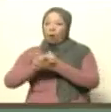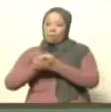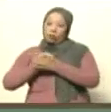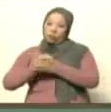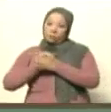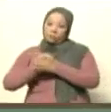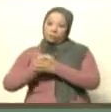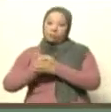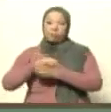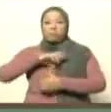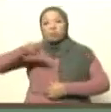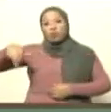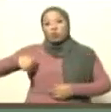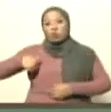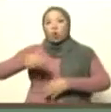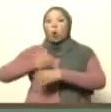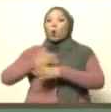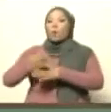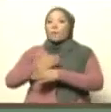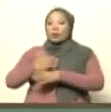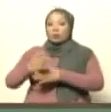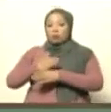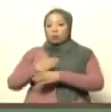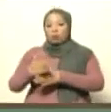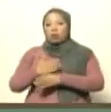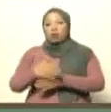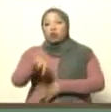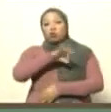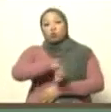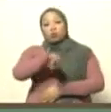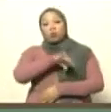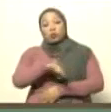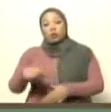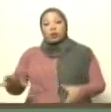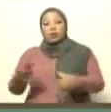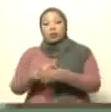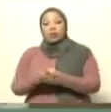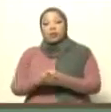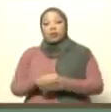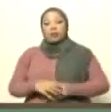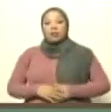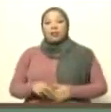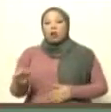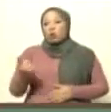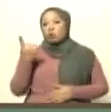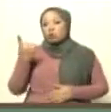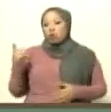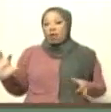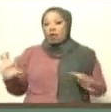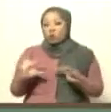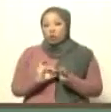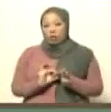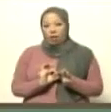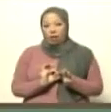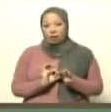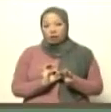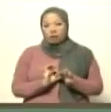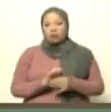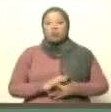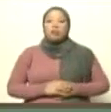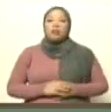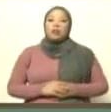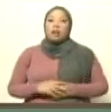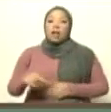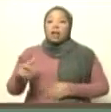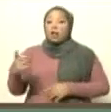y presidente de nuestro partido, el Partido Socialista Unido de Venezuela. En una sola fuerza para seguir avanzando en medio de las